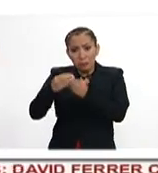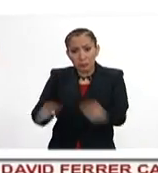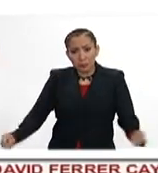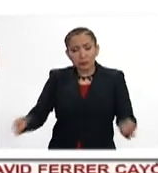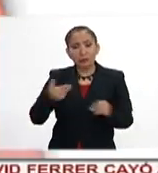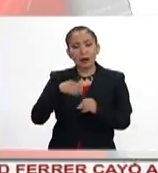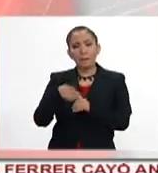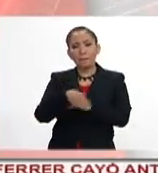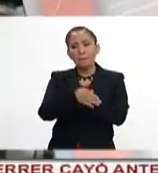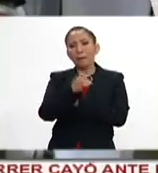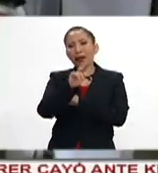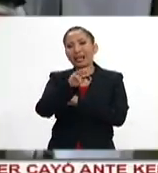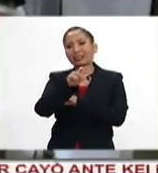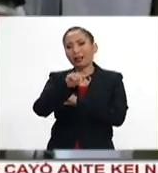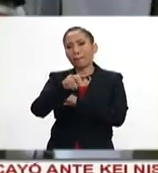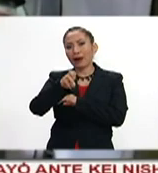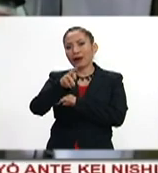marina.